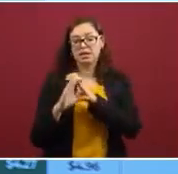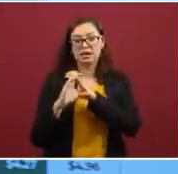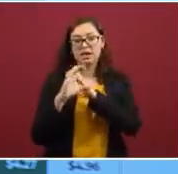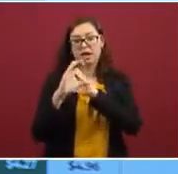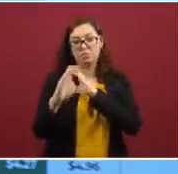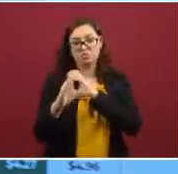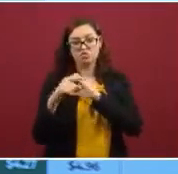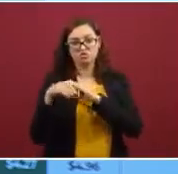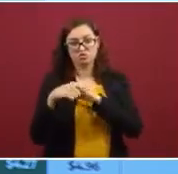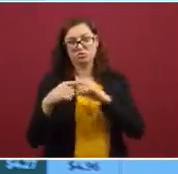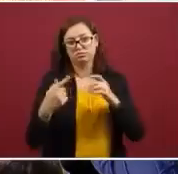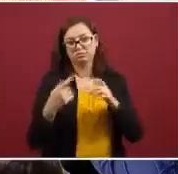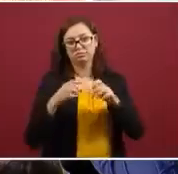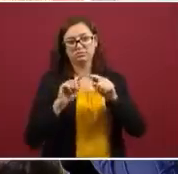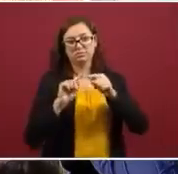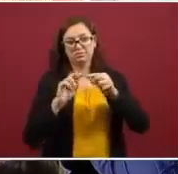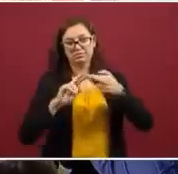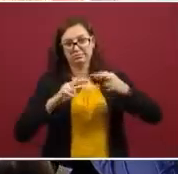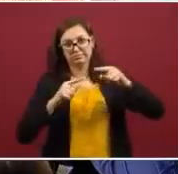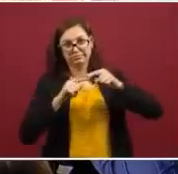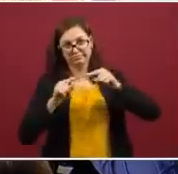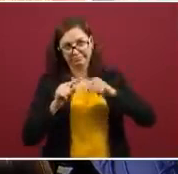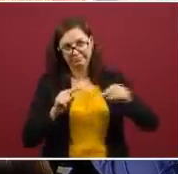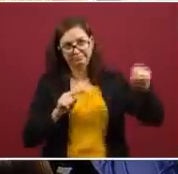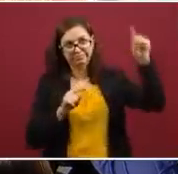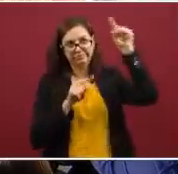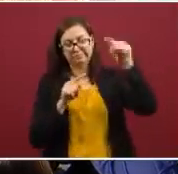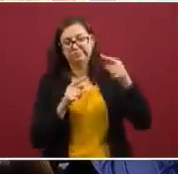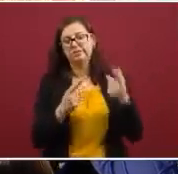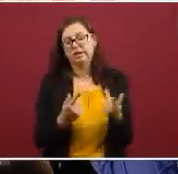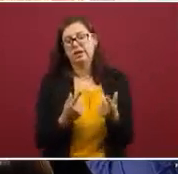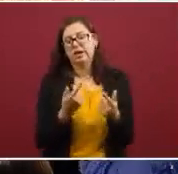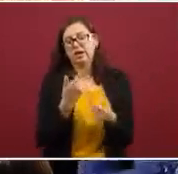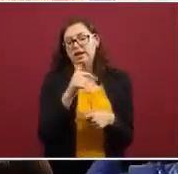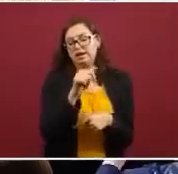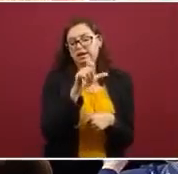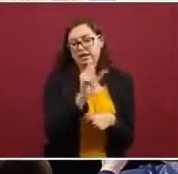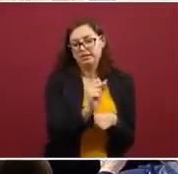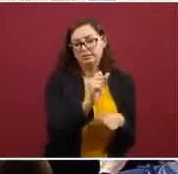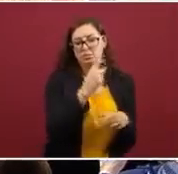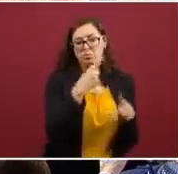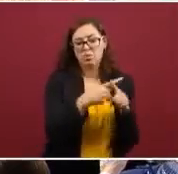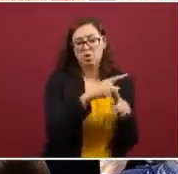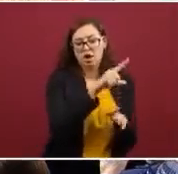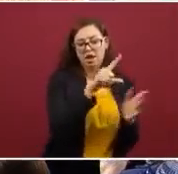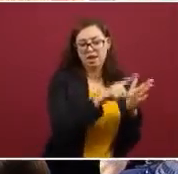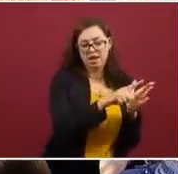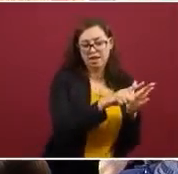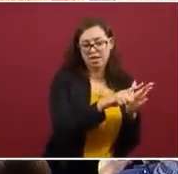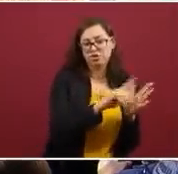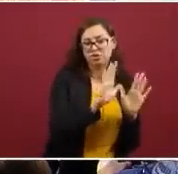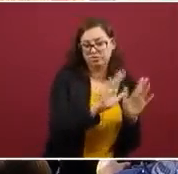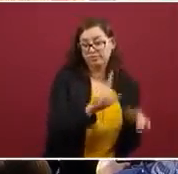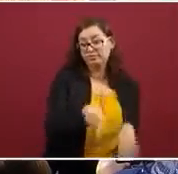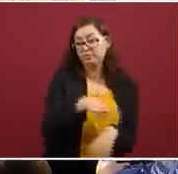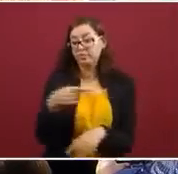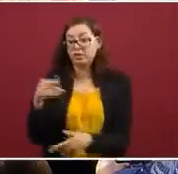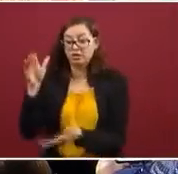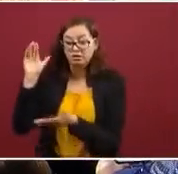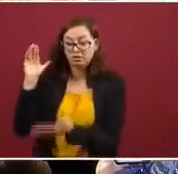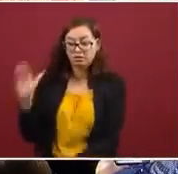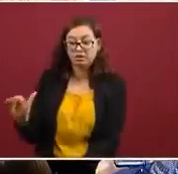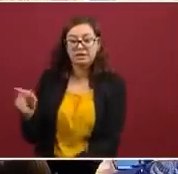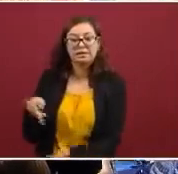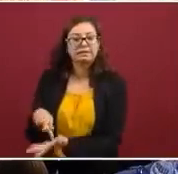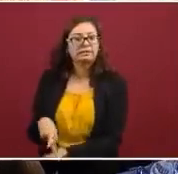cilindros, que es la forma más popular de comprar el gas, y en cilindros se vende por kilos. Y